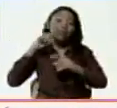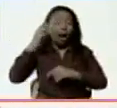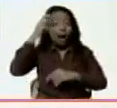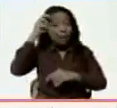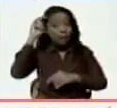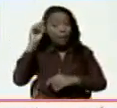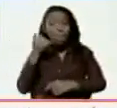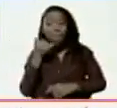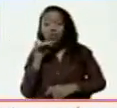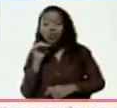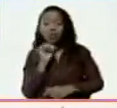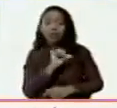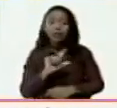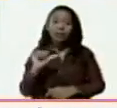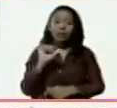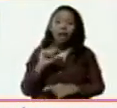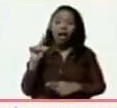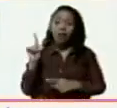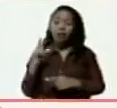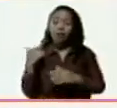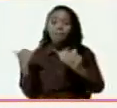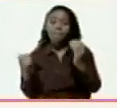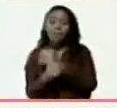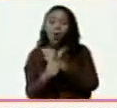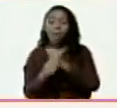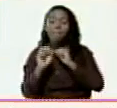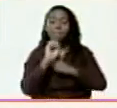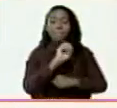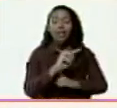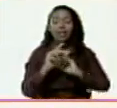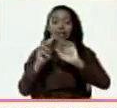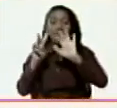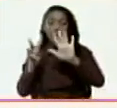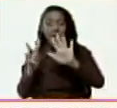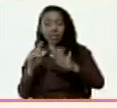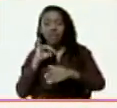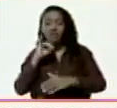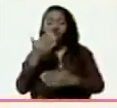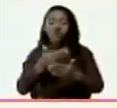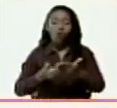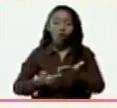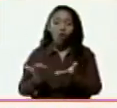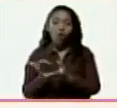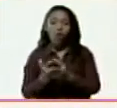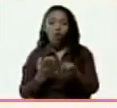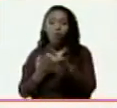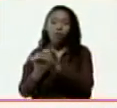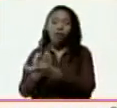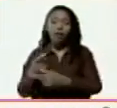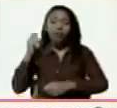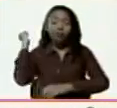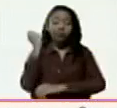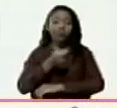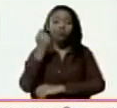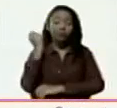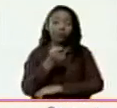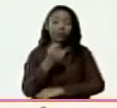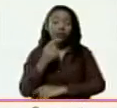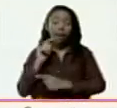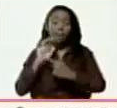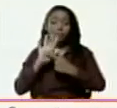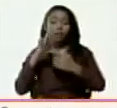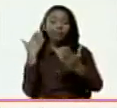próximas semanas ya se tiene identificado 27 informe por sector que serán remitidos a la corte a través de la presentación